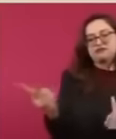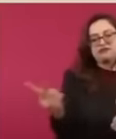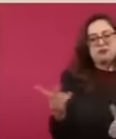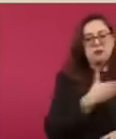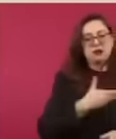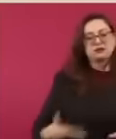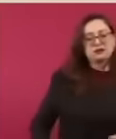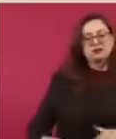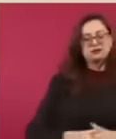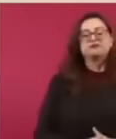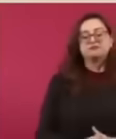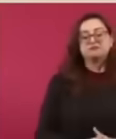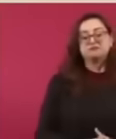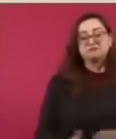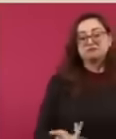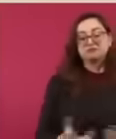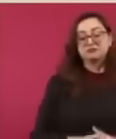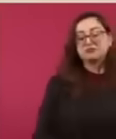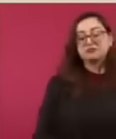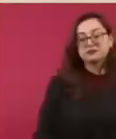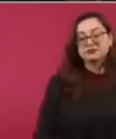tenía, cuando menos,